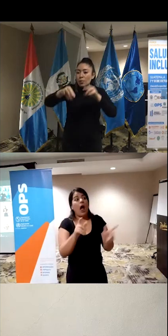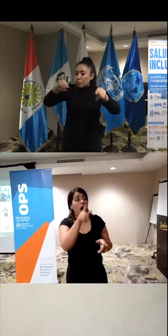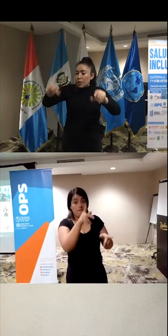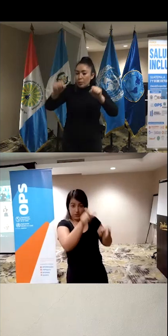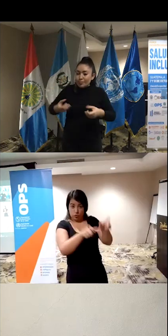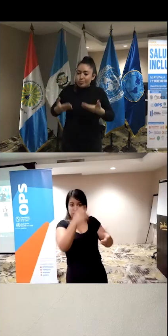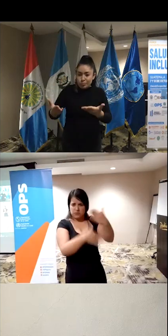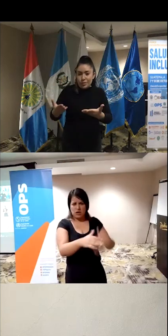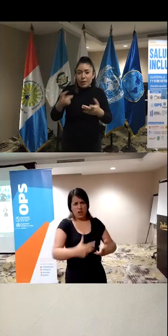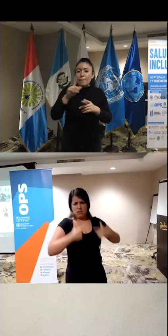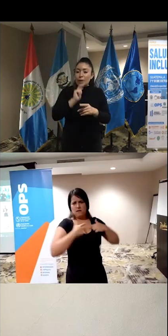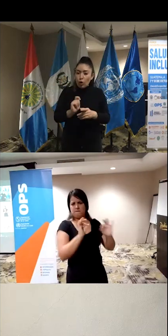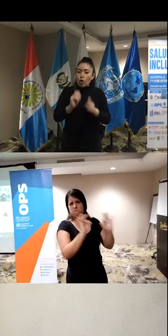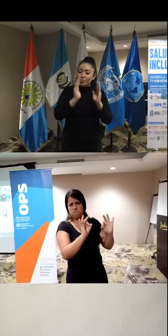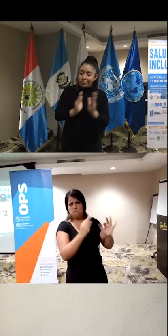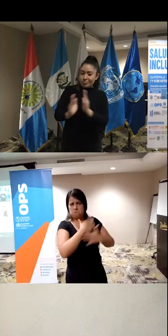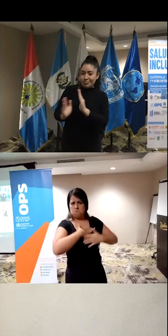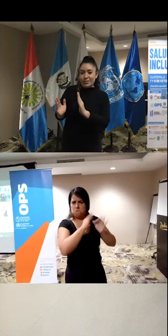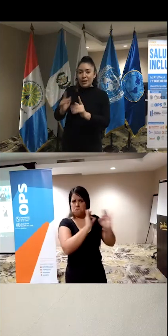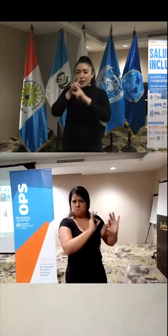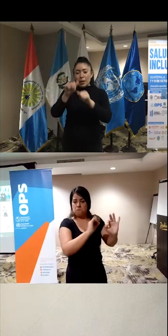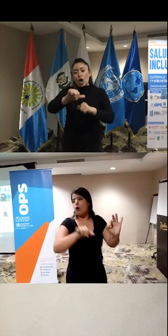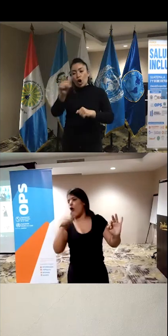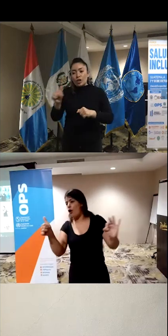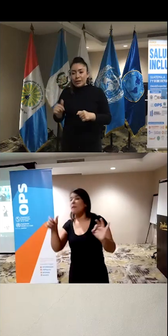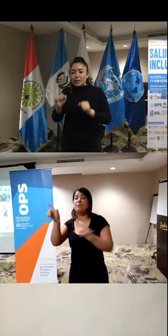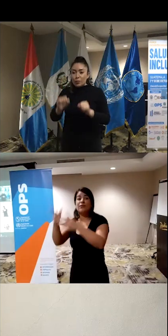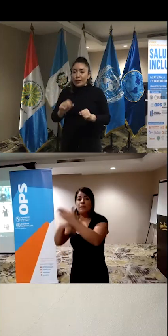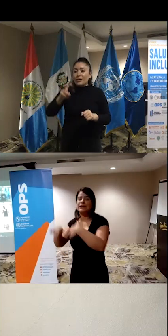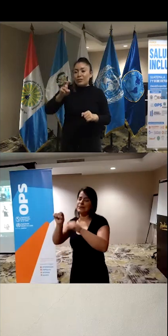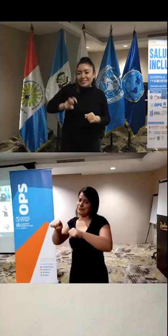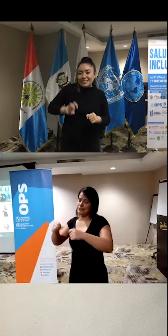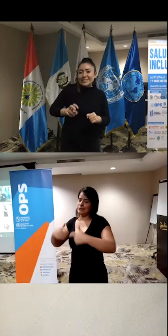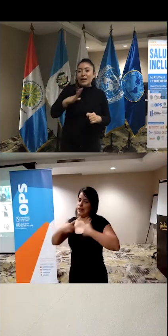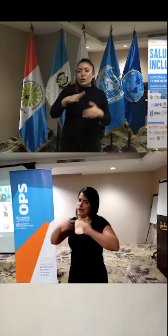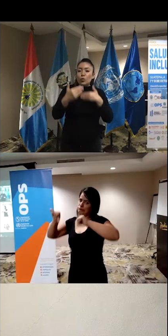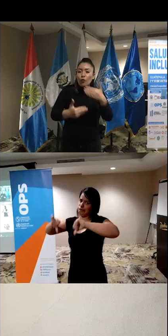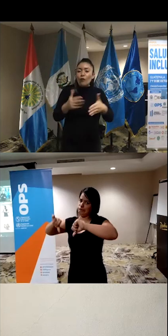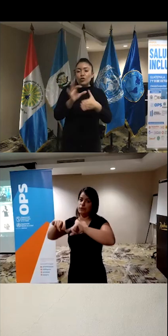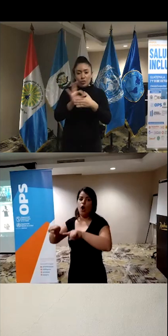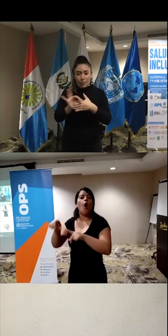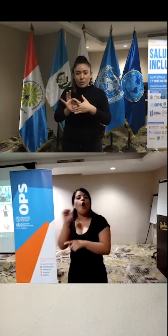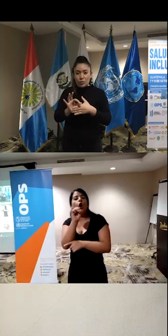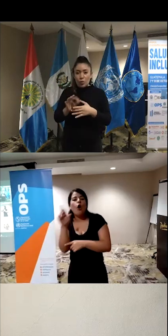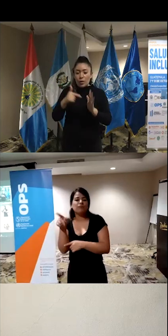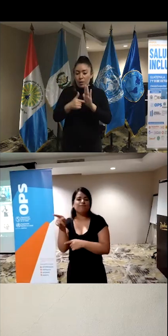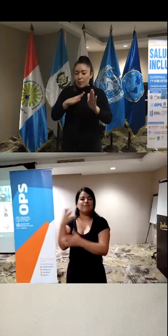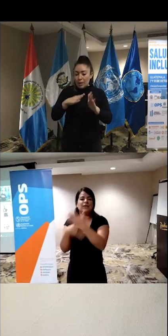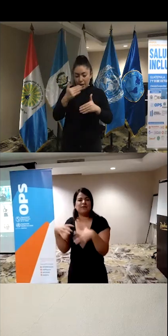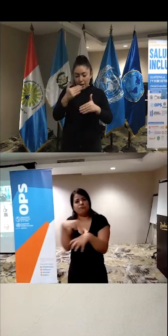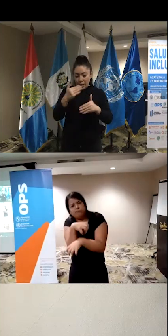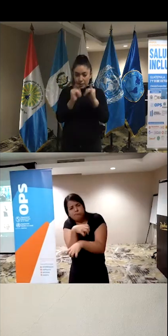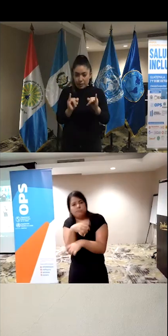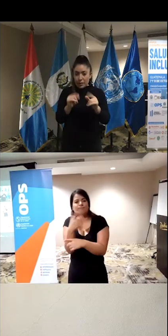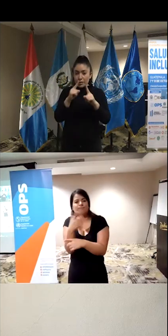socioeconómica mejor que otras y otras que necesiten, o por su nivel de funcionamiento son mucho más dependientes y